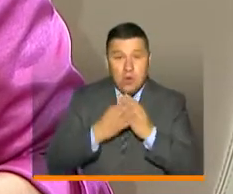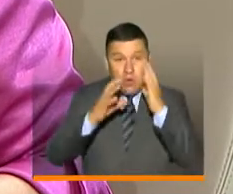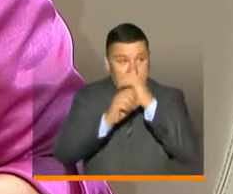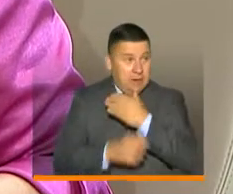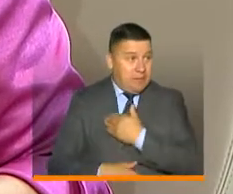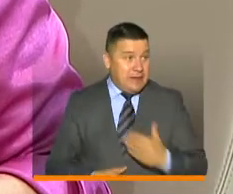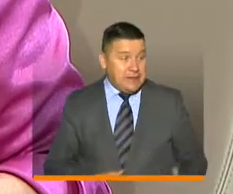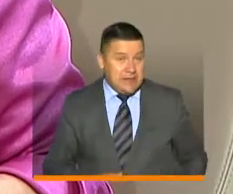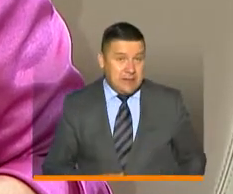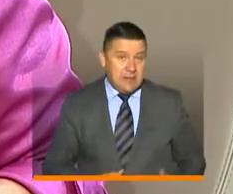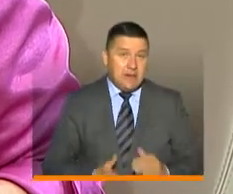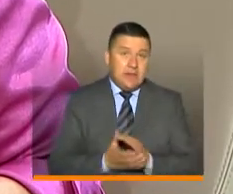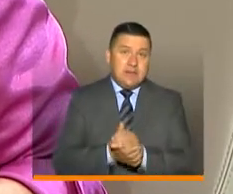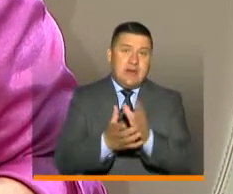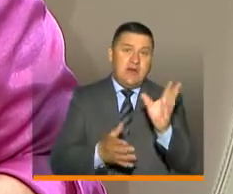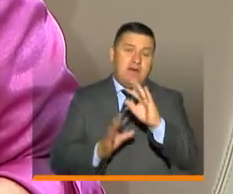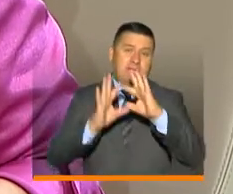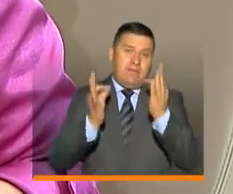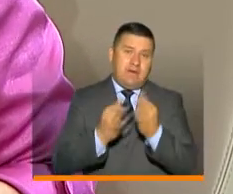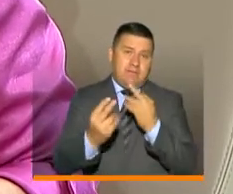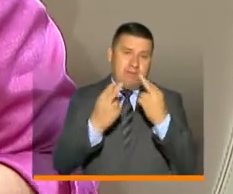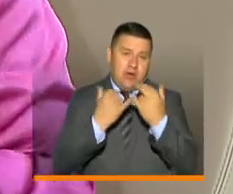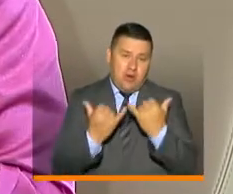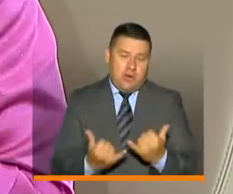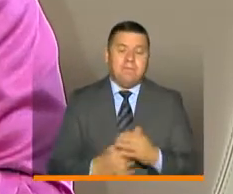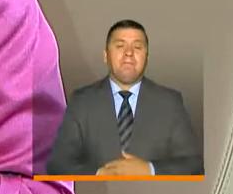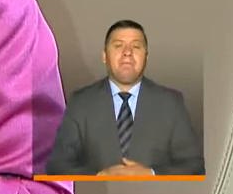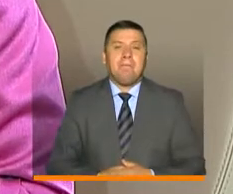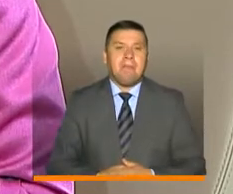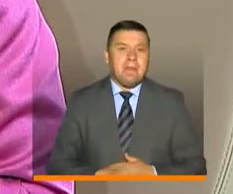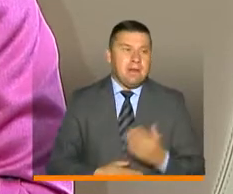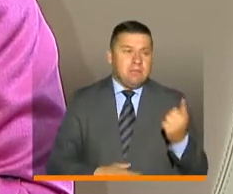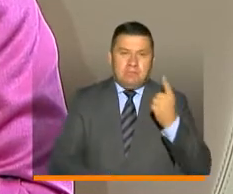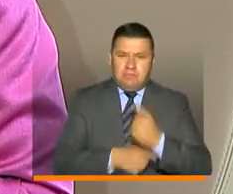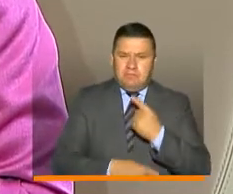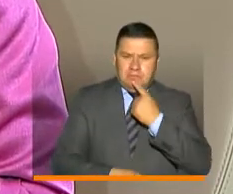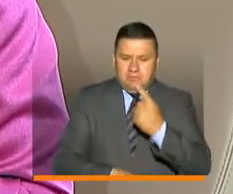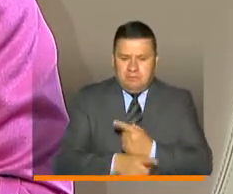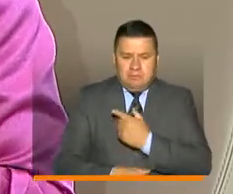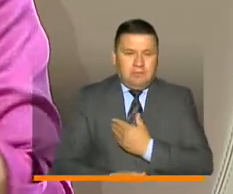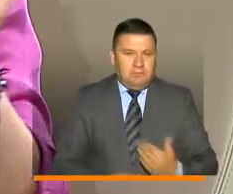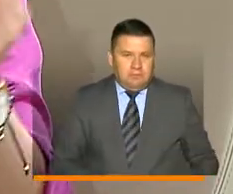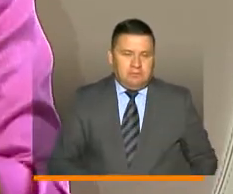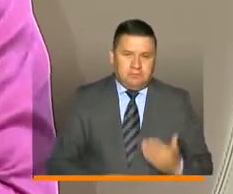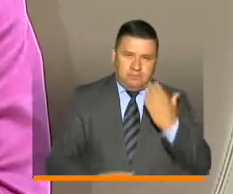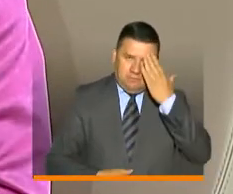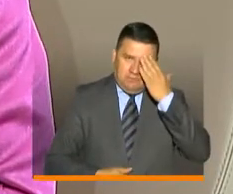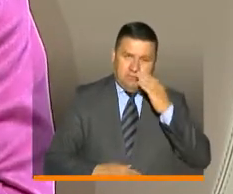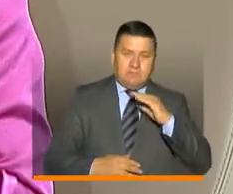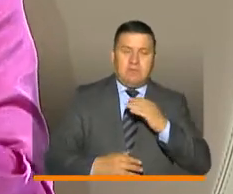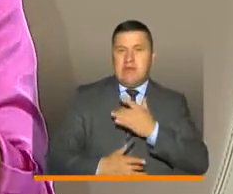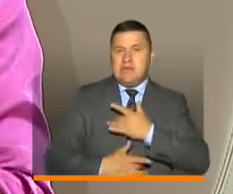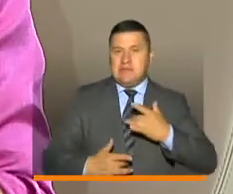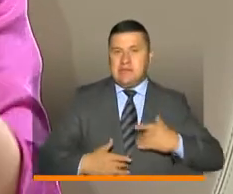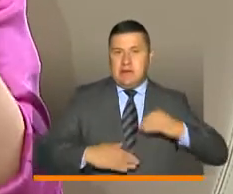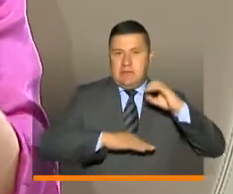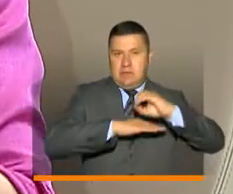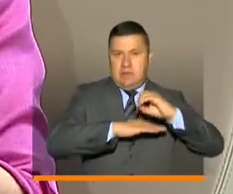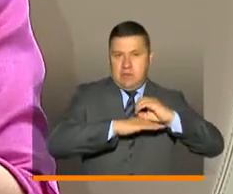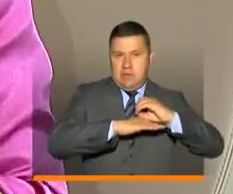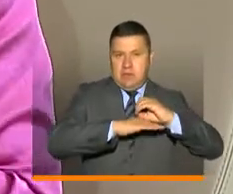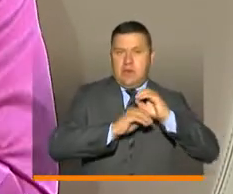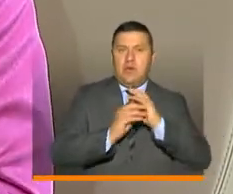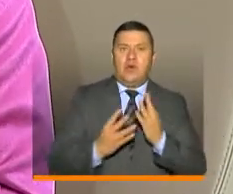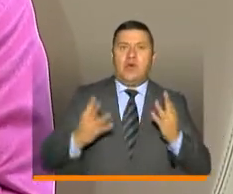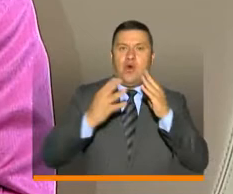un saludo a todas las familias que nos acompañan el día de hoy. Como bien dice el presidente, lo sabe la Organización Mundial de la Salud, la UNESCO,